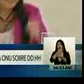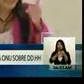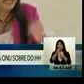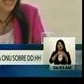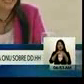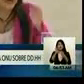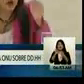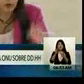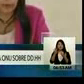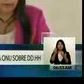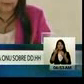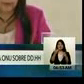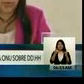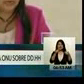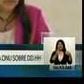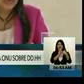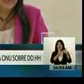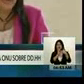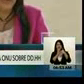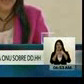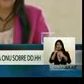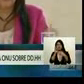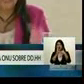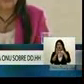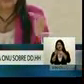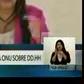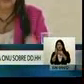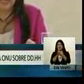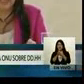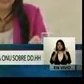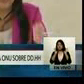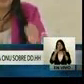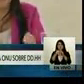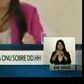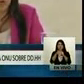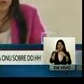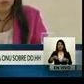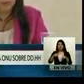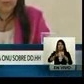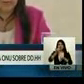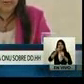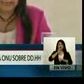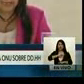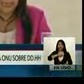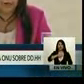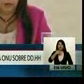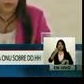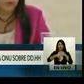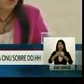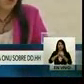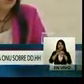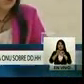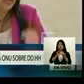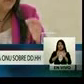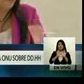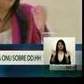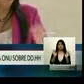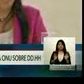no convencionales de ataques contra Venezuela las conquistas sociales de la Revolución permanecen y